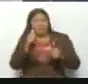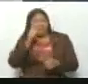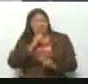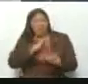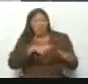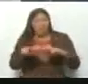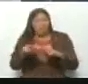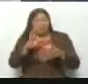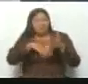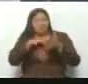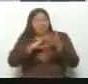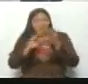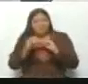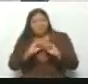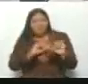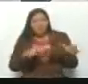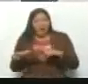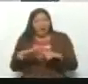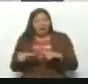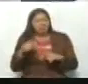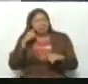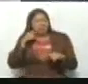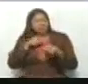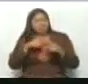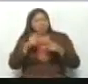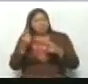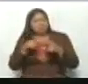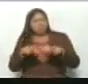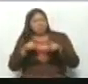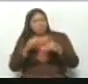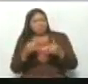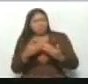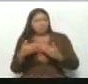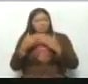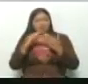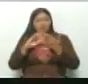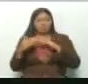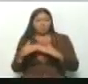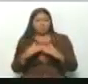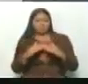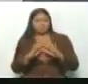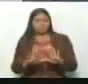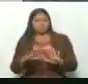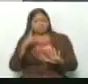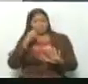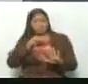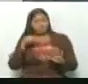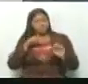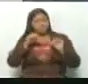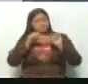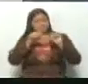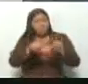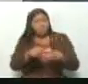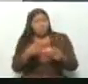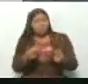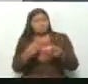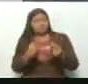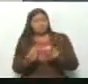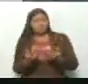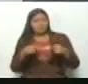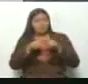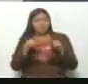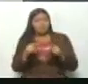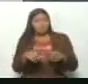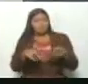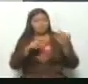sábado, pintamos, impermeabilizamos y nos aislamos y nos retiramos luego de la escuela y la comunidad. No, no, no. La idea es que sigamos permanentemente activos como un acto